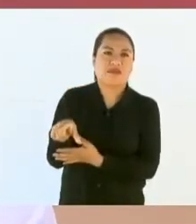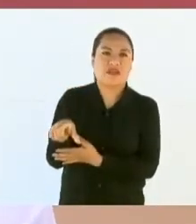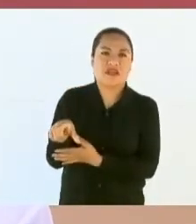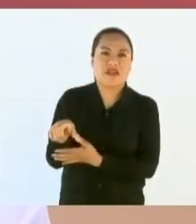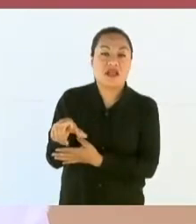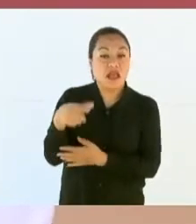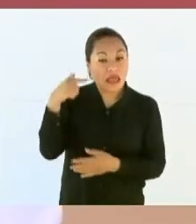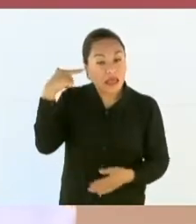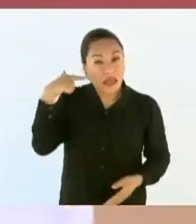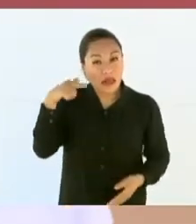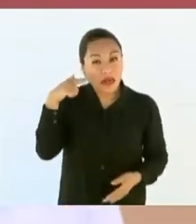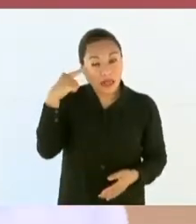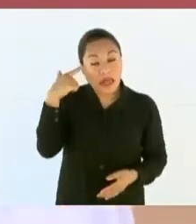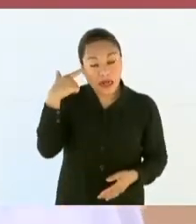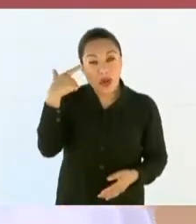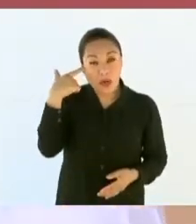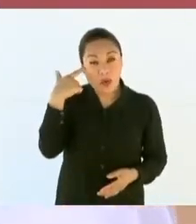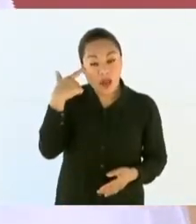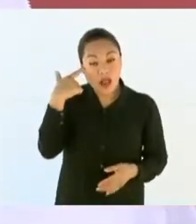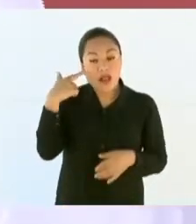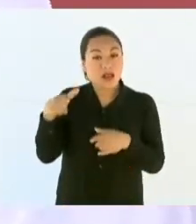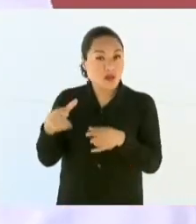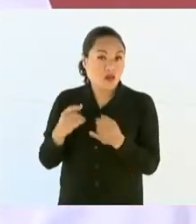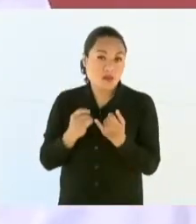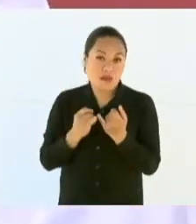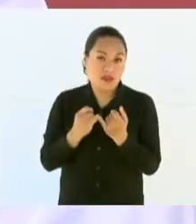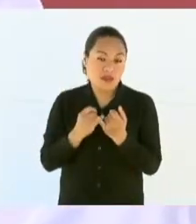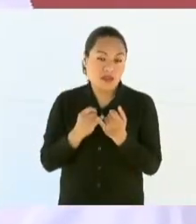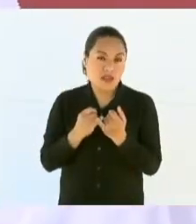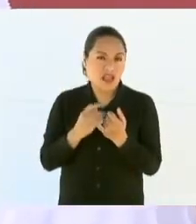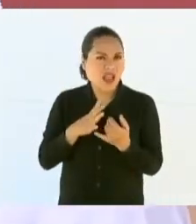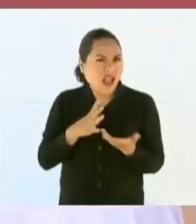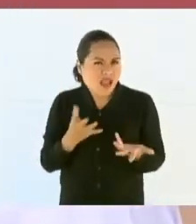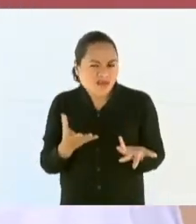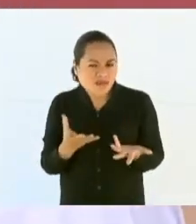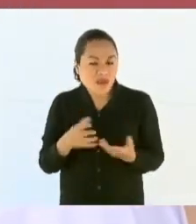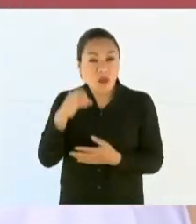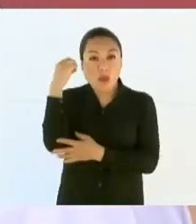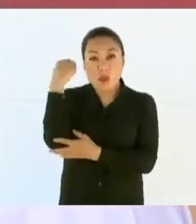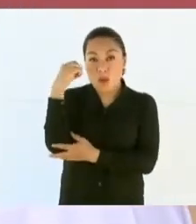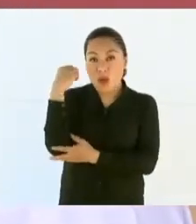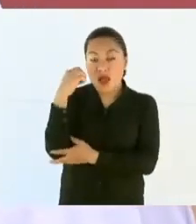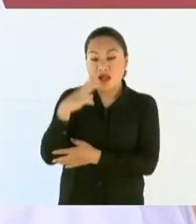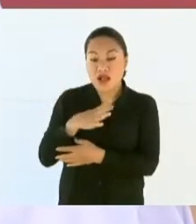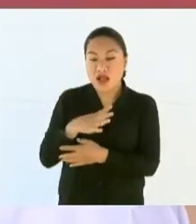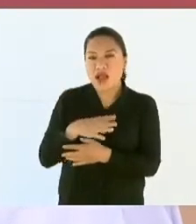En Guerrero. Pero aquí en Oaxaca, el